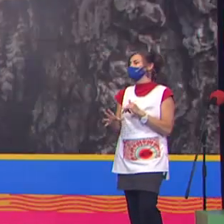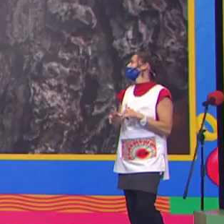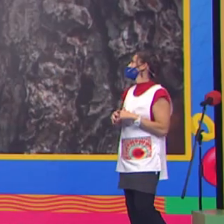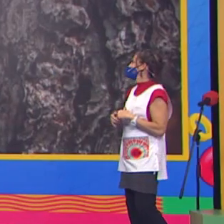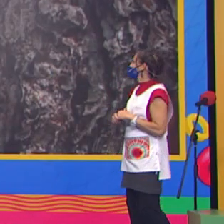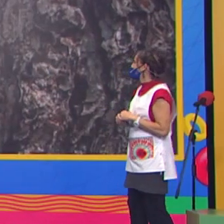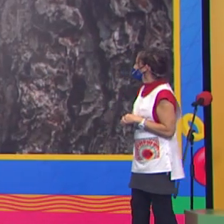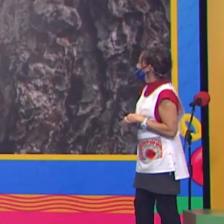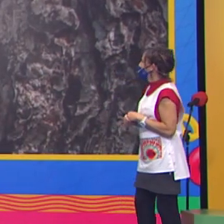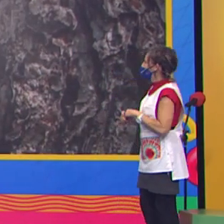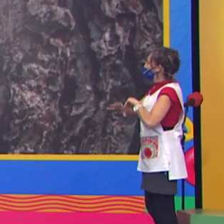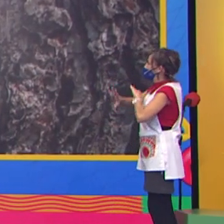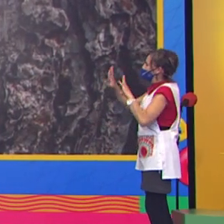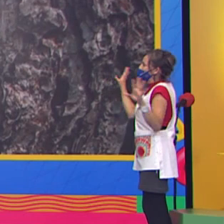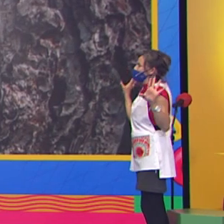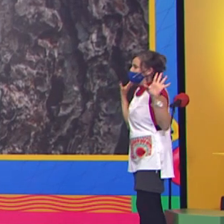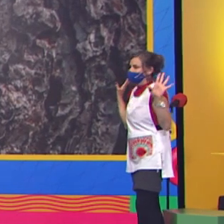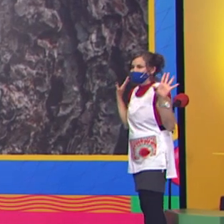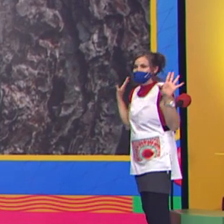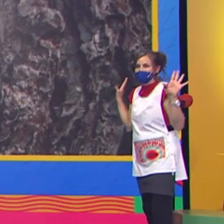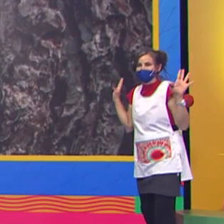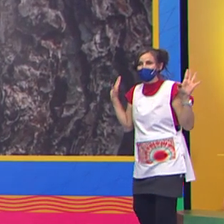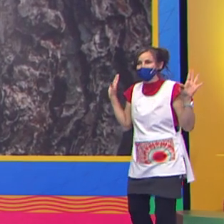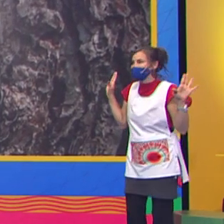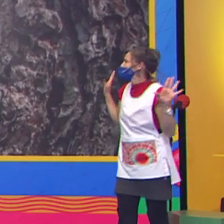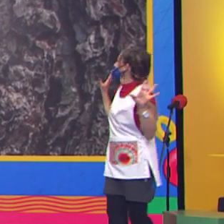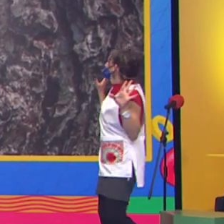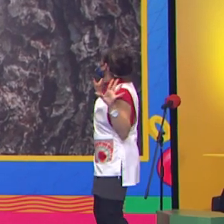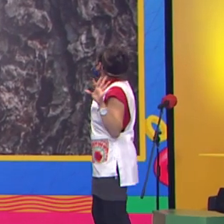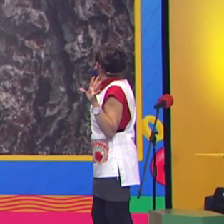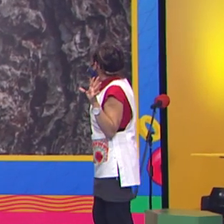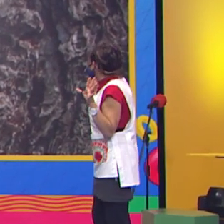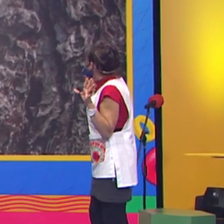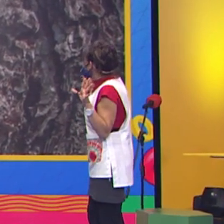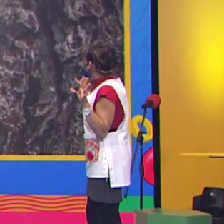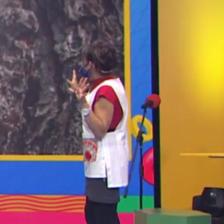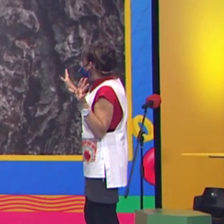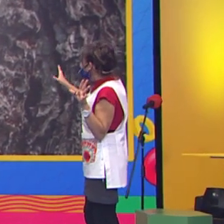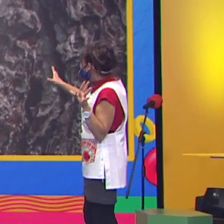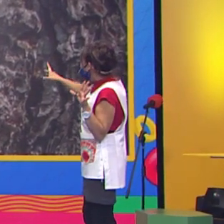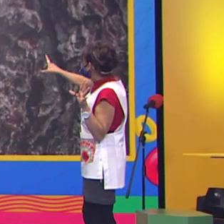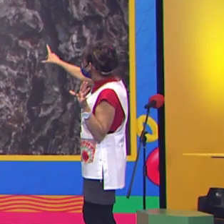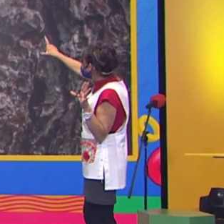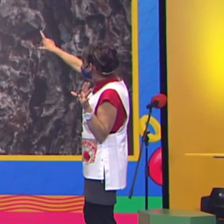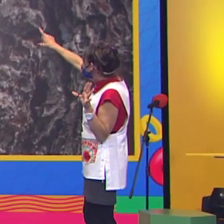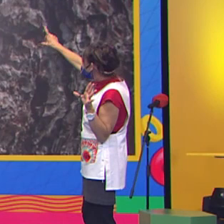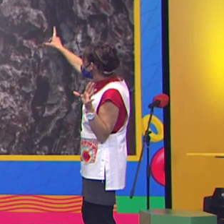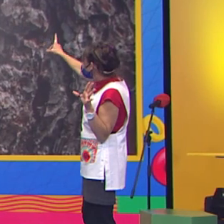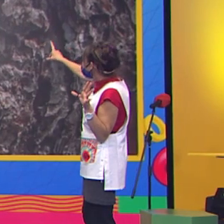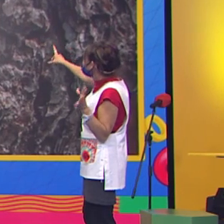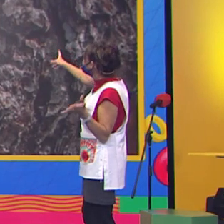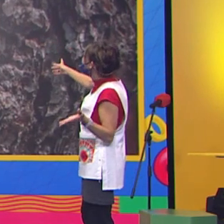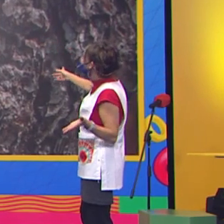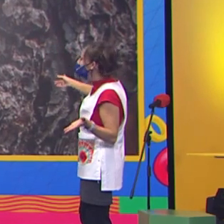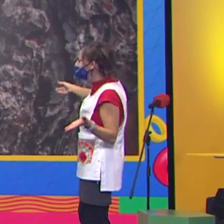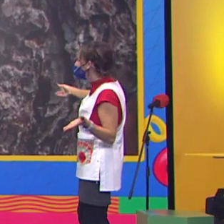Queremos ver. Miren, por ejemplo, acá. ¿Qué es esto? ¿Qué es? Eso es un árbol. Claro, pero fíjense que está... Hay como un